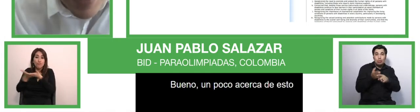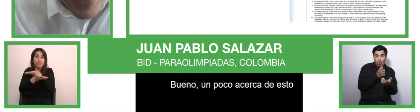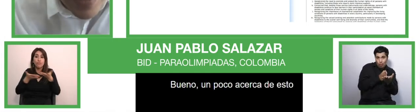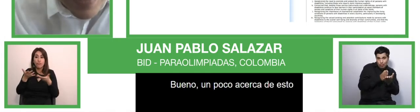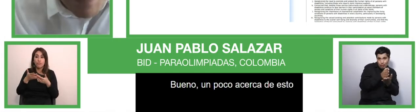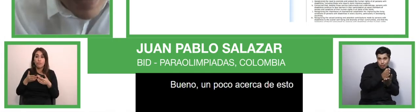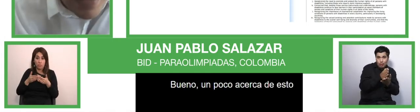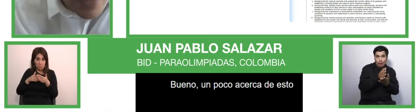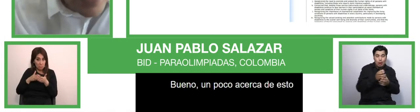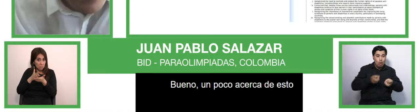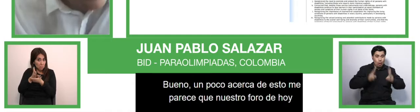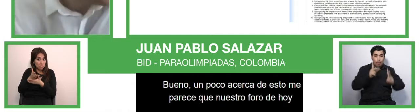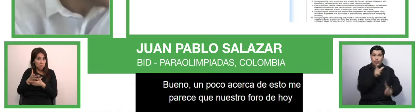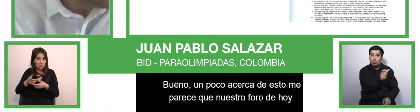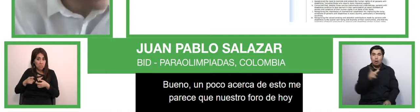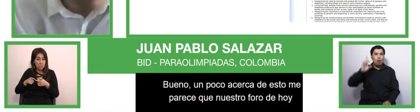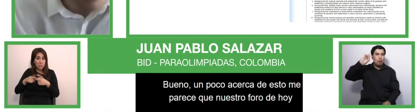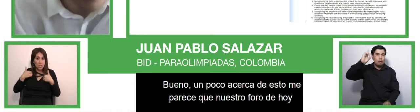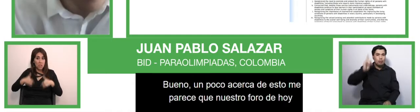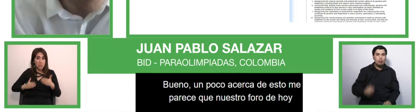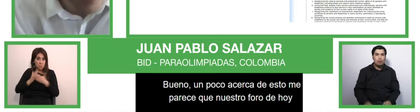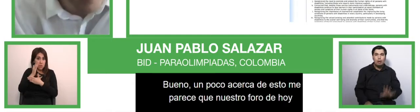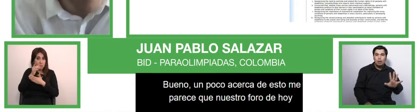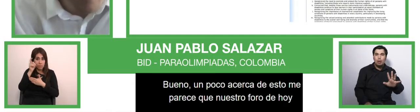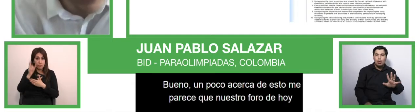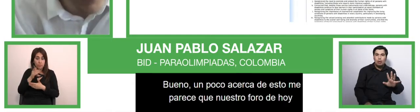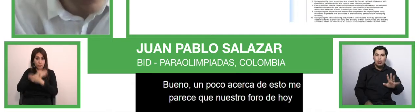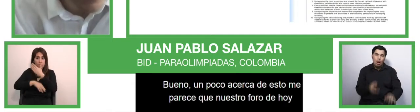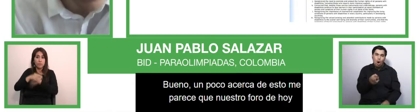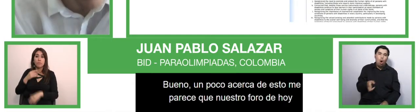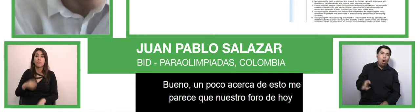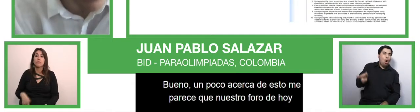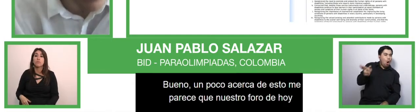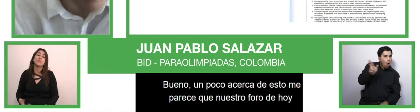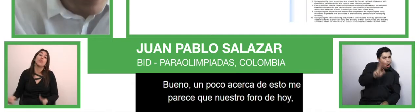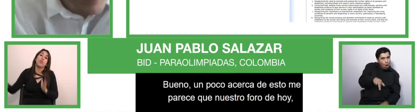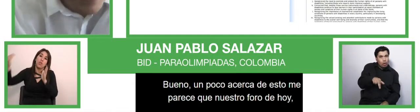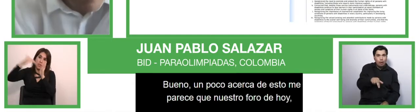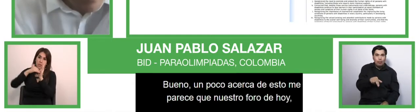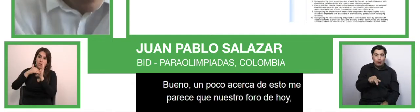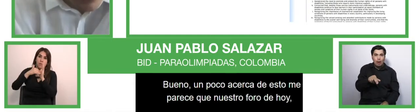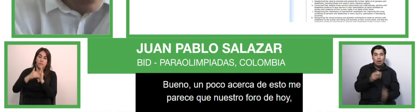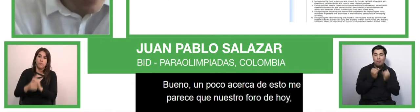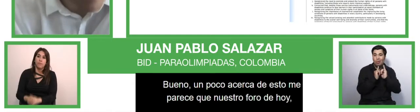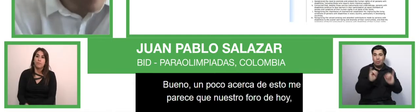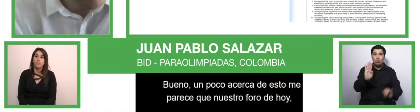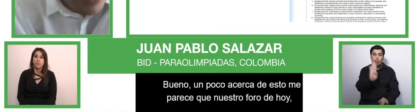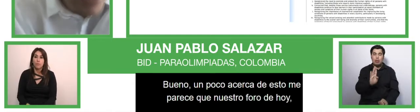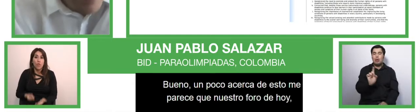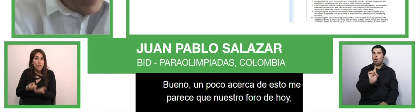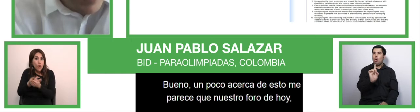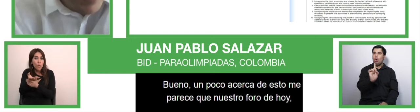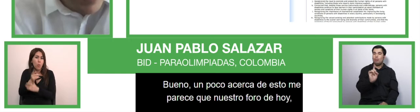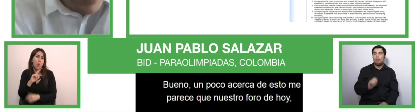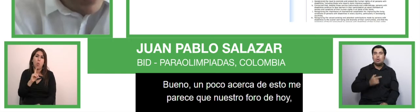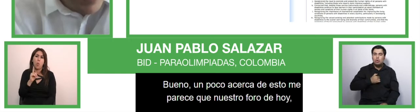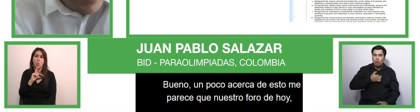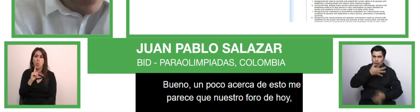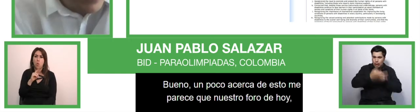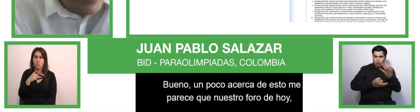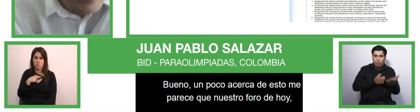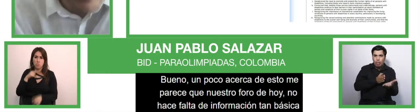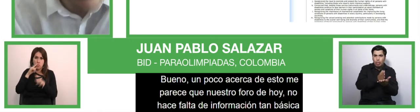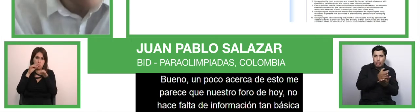de las personas con discapacidad y no hace falta como dar la información tan básica. Pero sí quiero partir de la